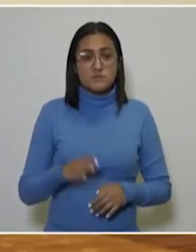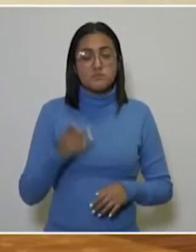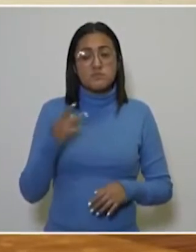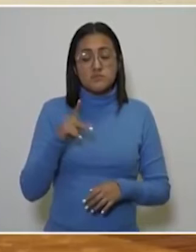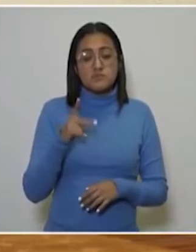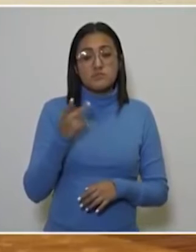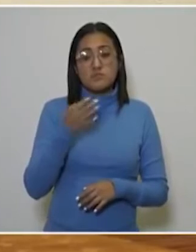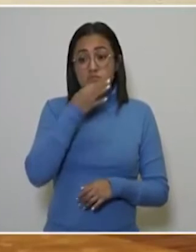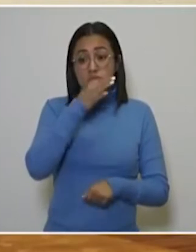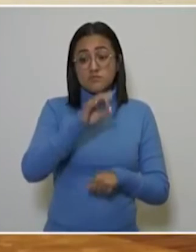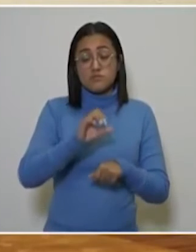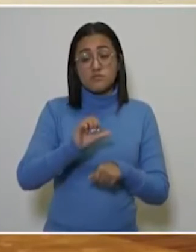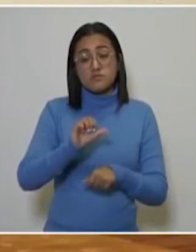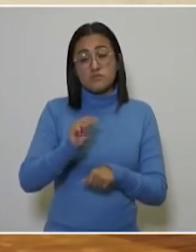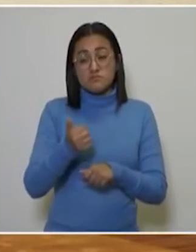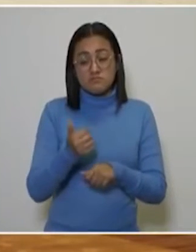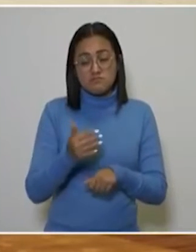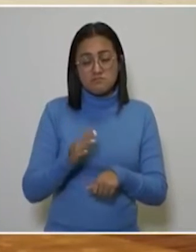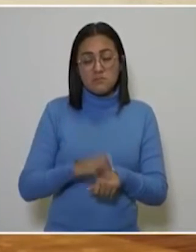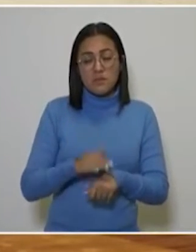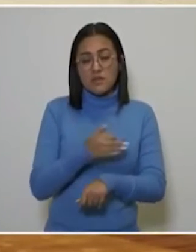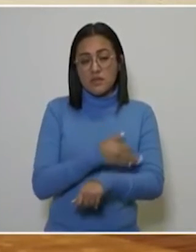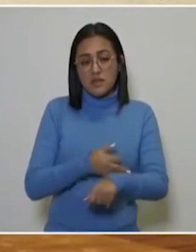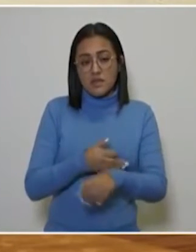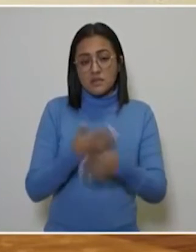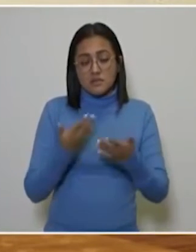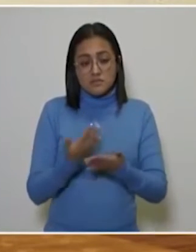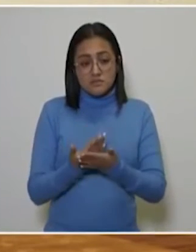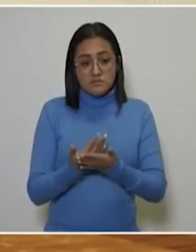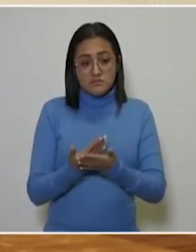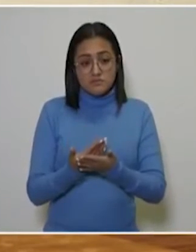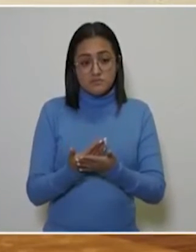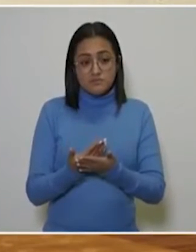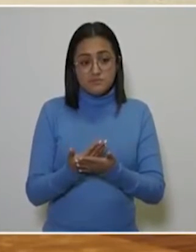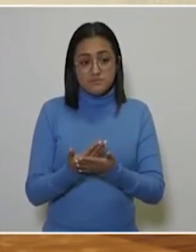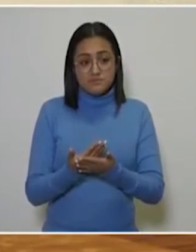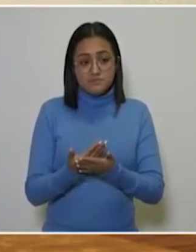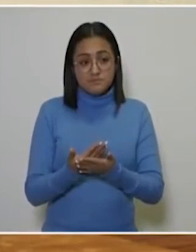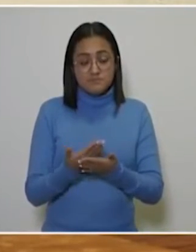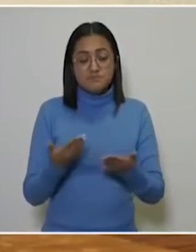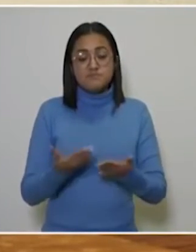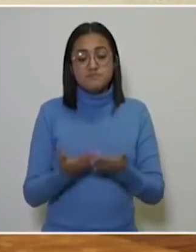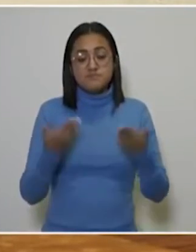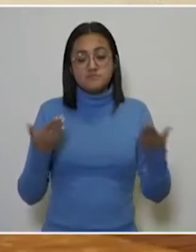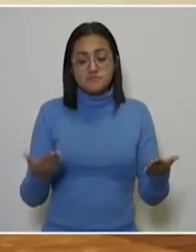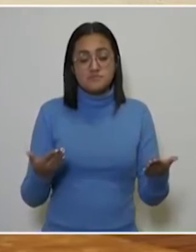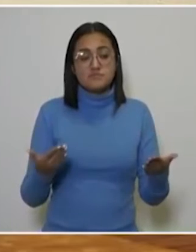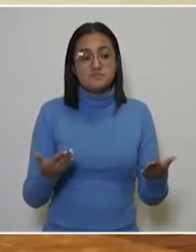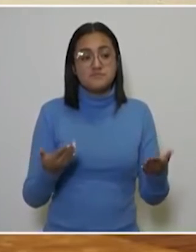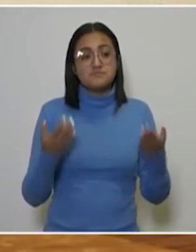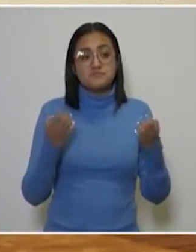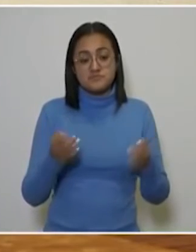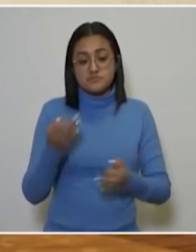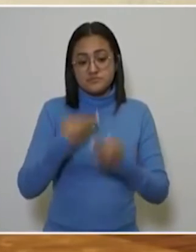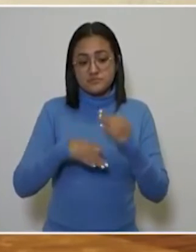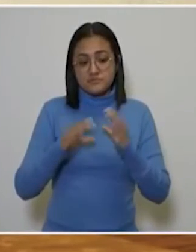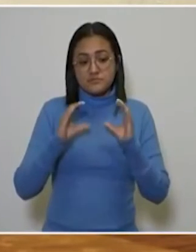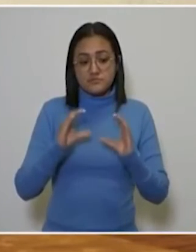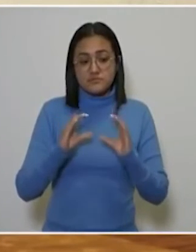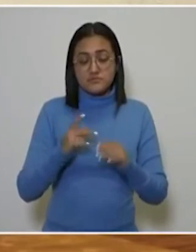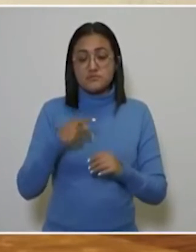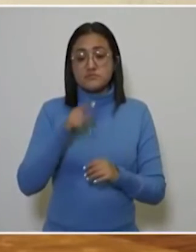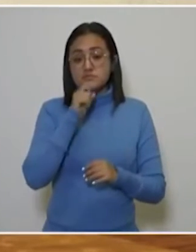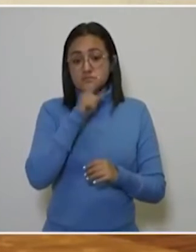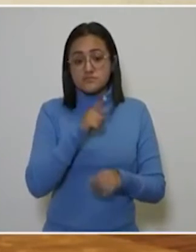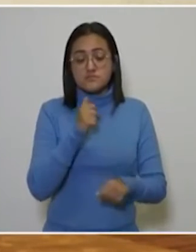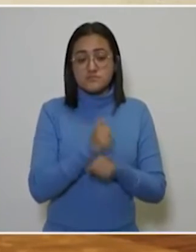anunciaremos. Así es que vamos a ser cautos, pero también